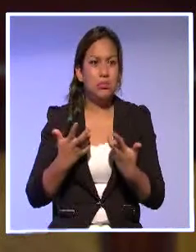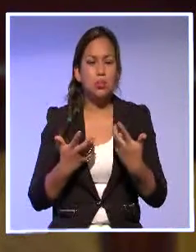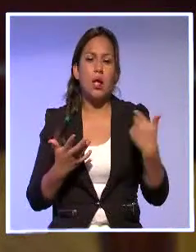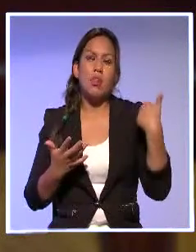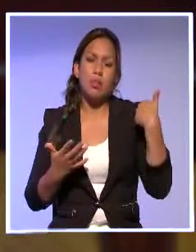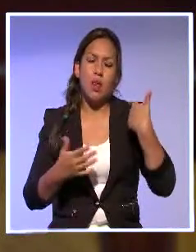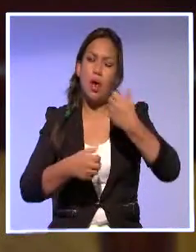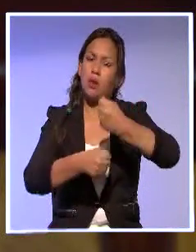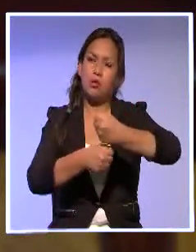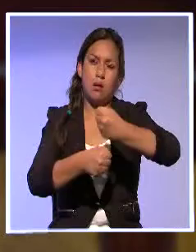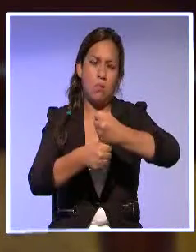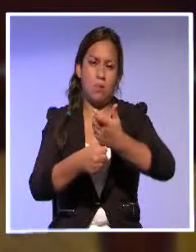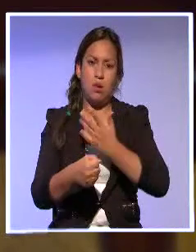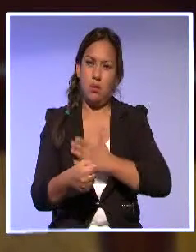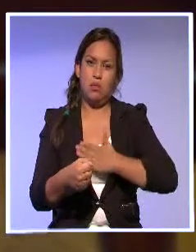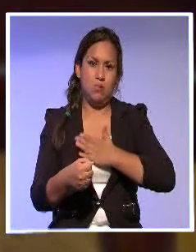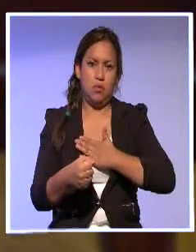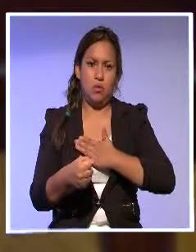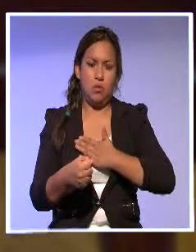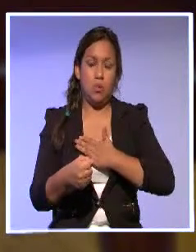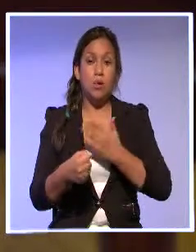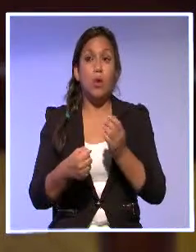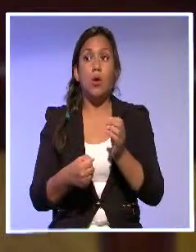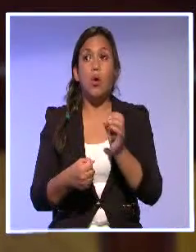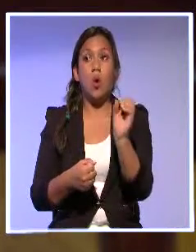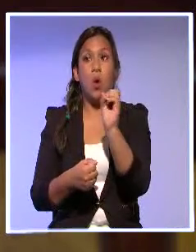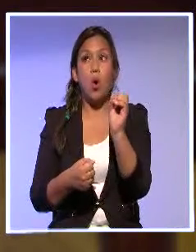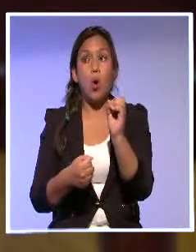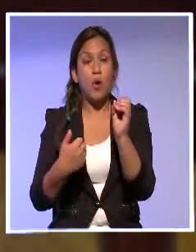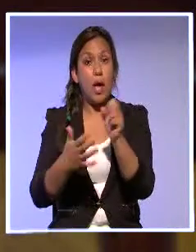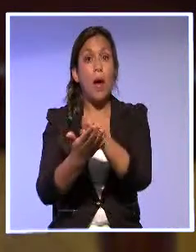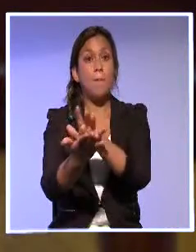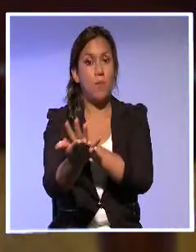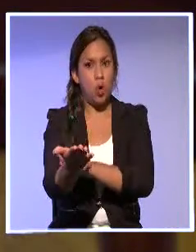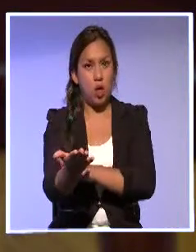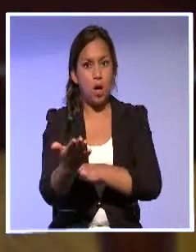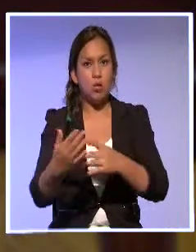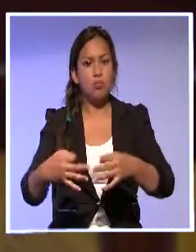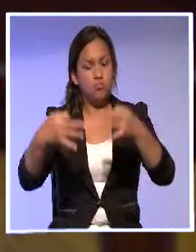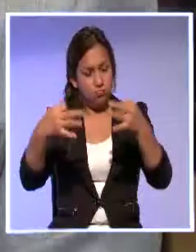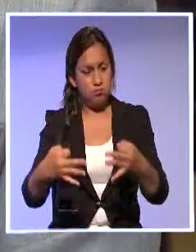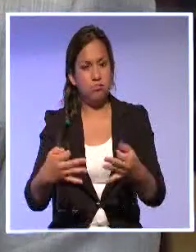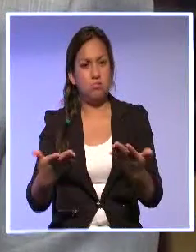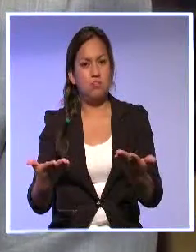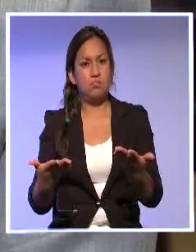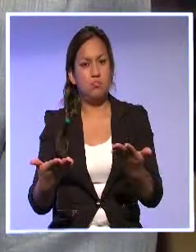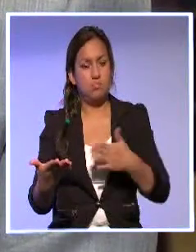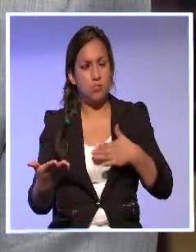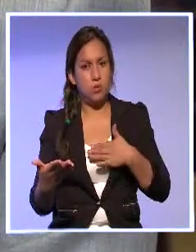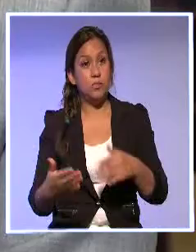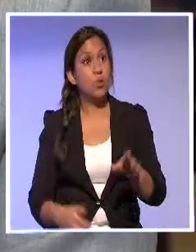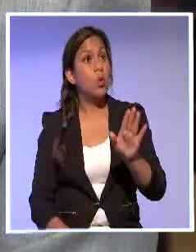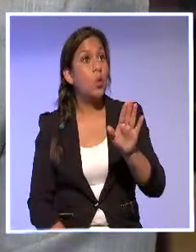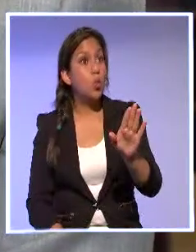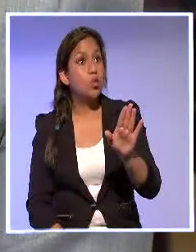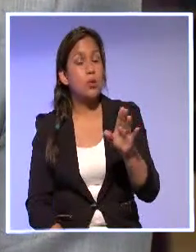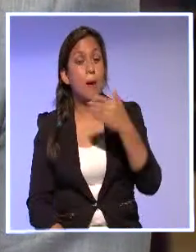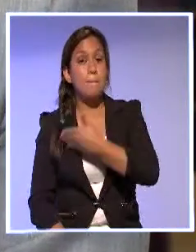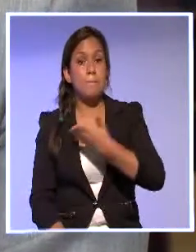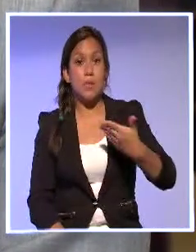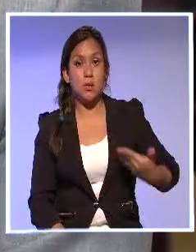trabajo o océanos cristalicen nuestro proyecto no ahora bien sabemos que usted es la presidenta de la cooperativa